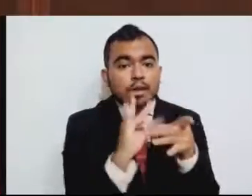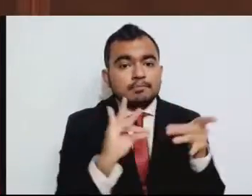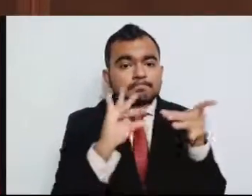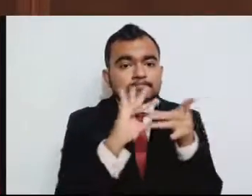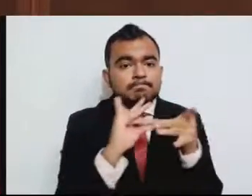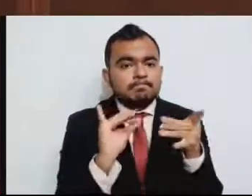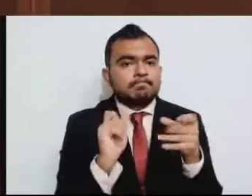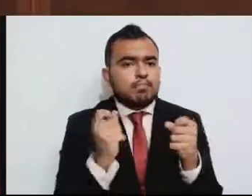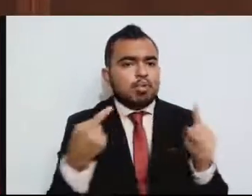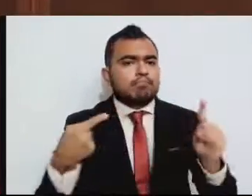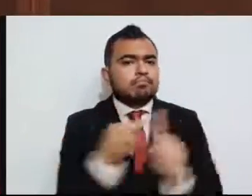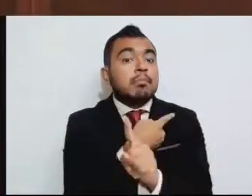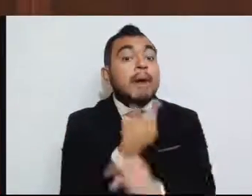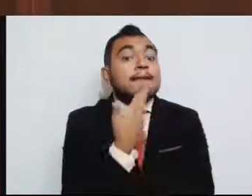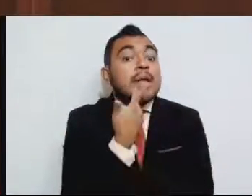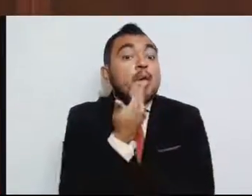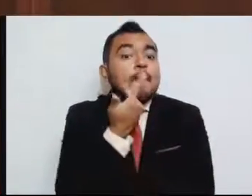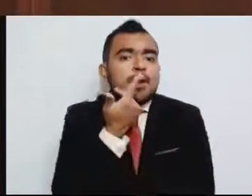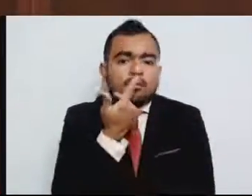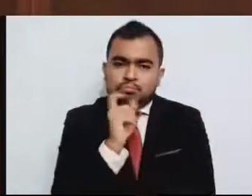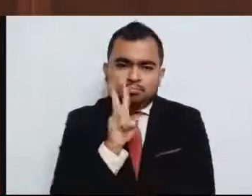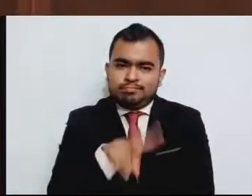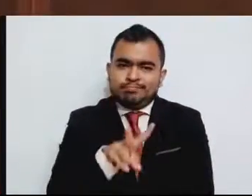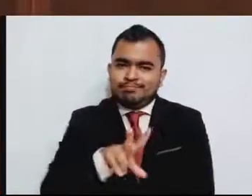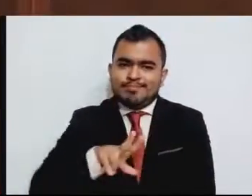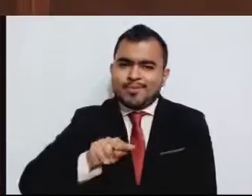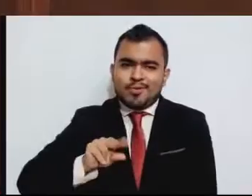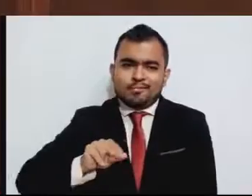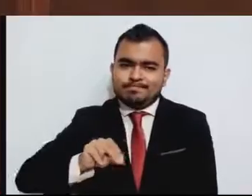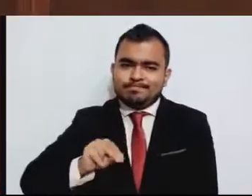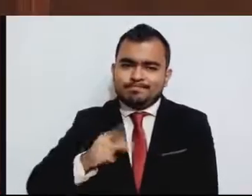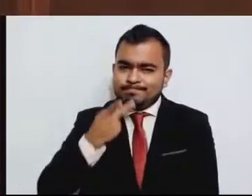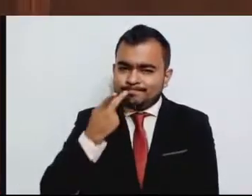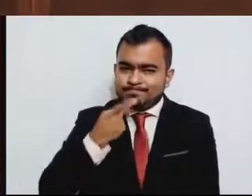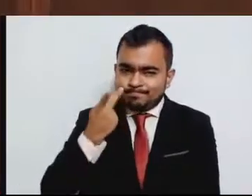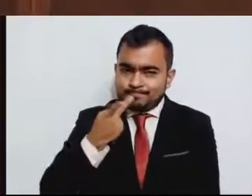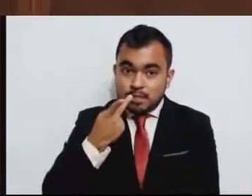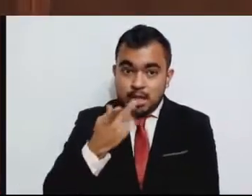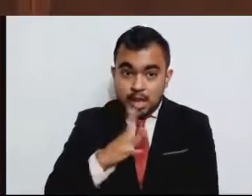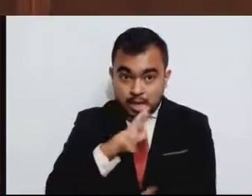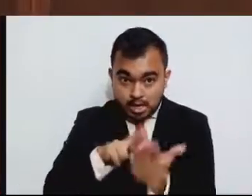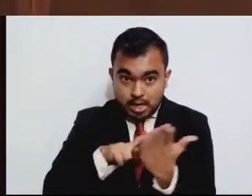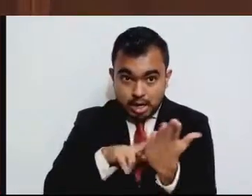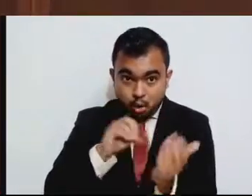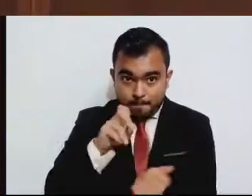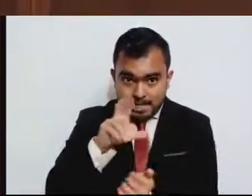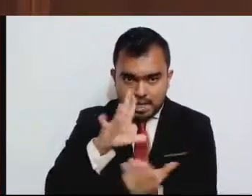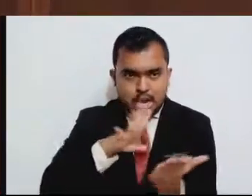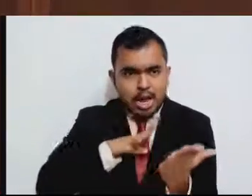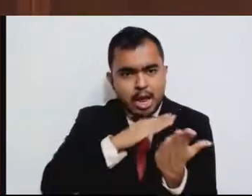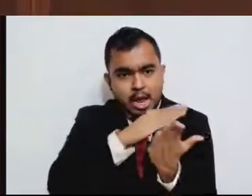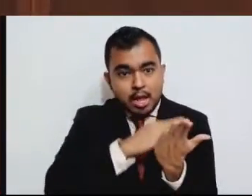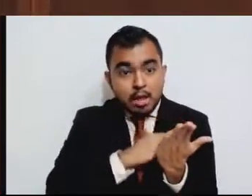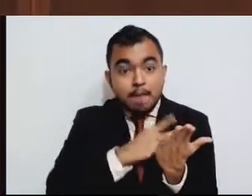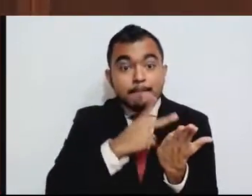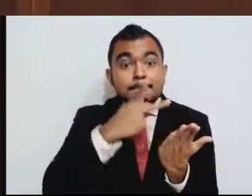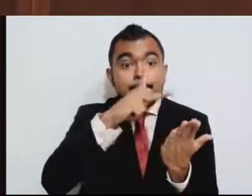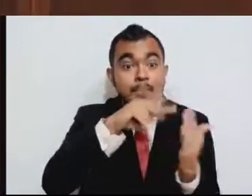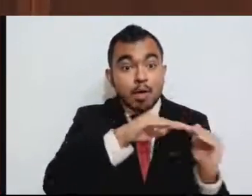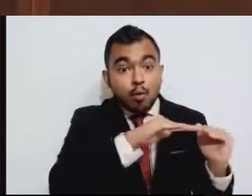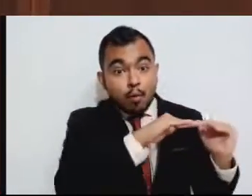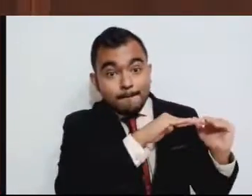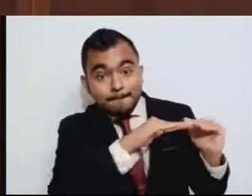cada vez estamos mejor las reglas de operación existen pero en práctica no es parejo para todos los mexiquense